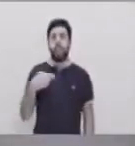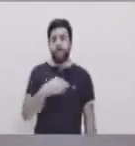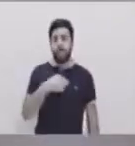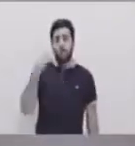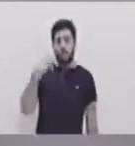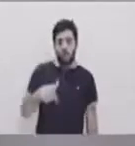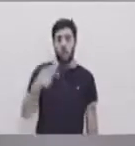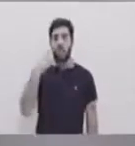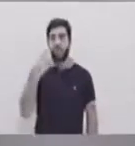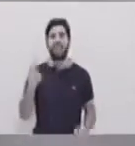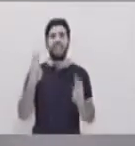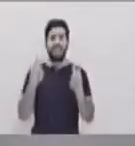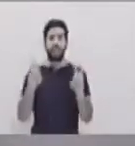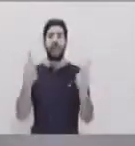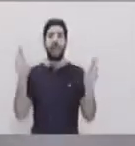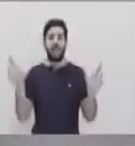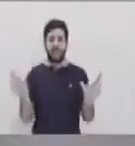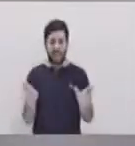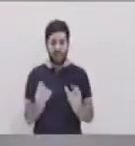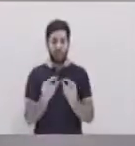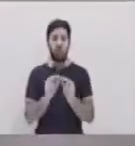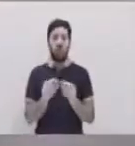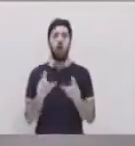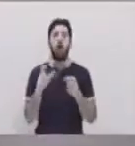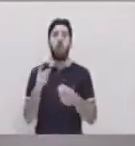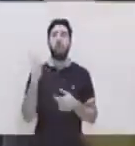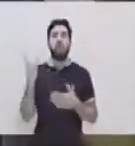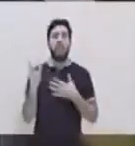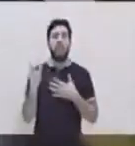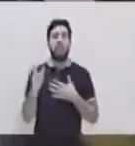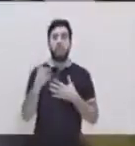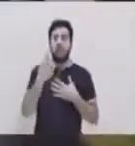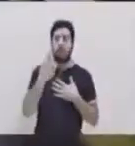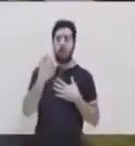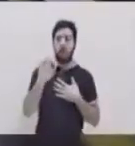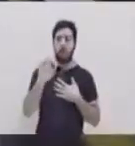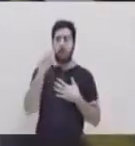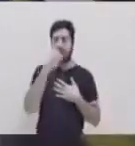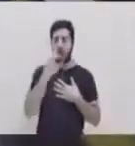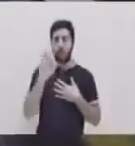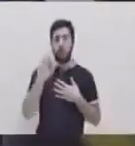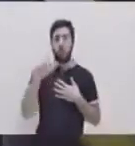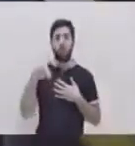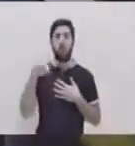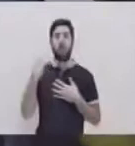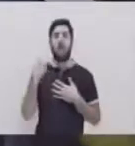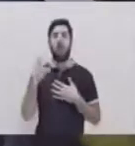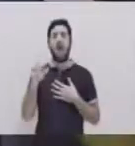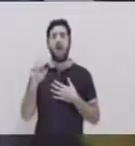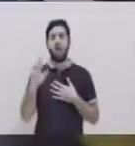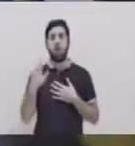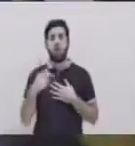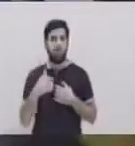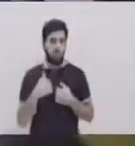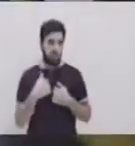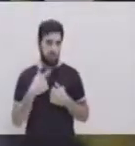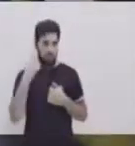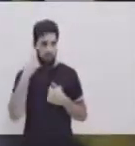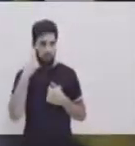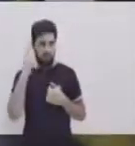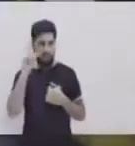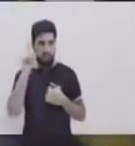muy resumidamente el trabajo de los resonadores. ¿Sabes cuáles son los resonadores?